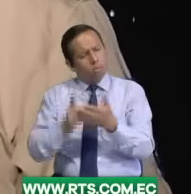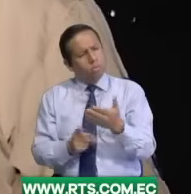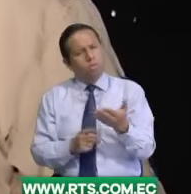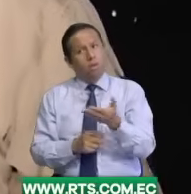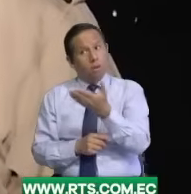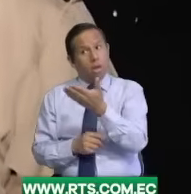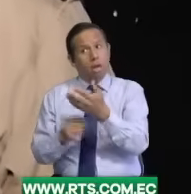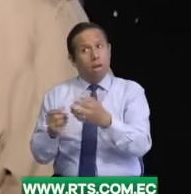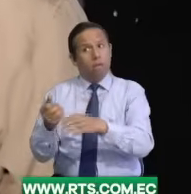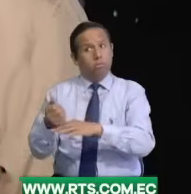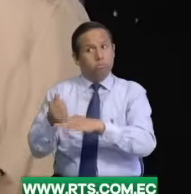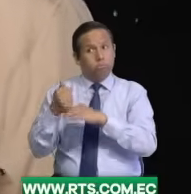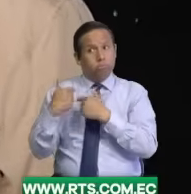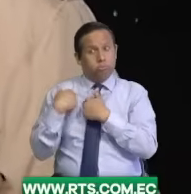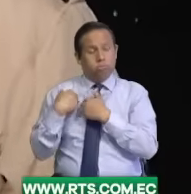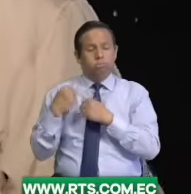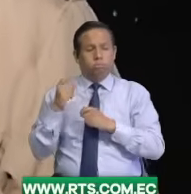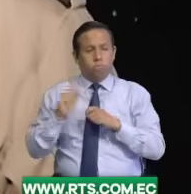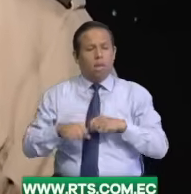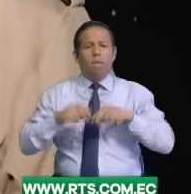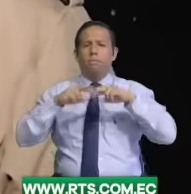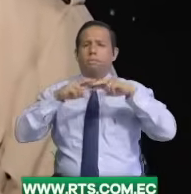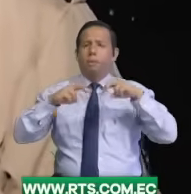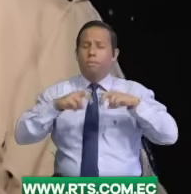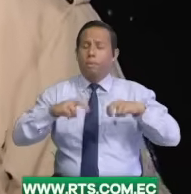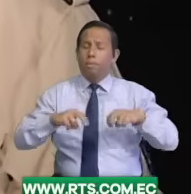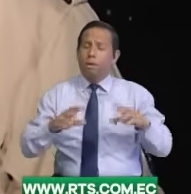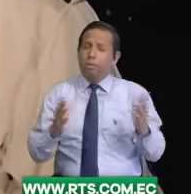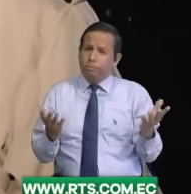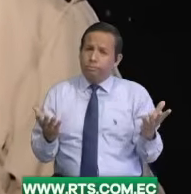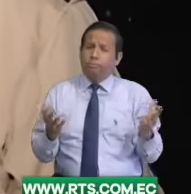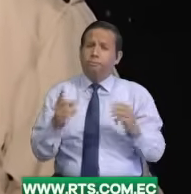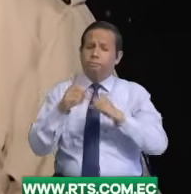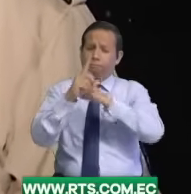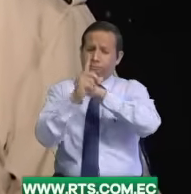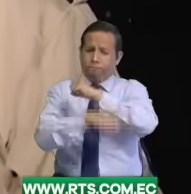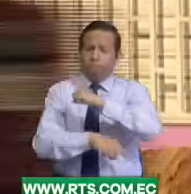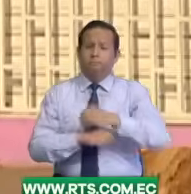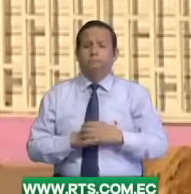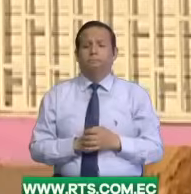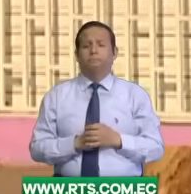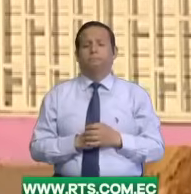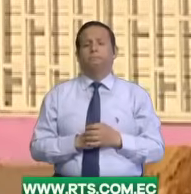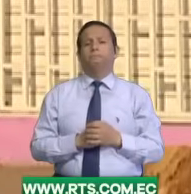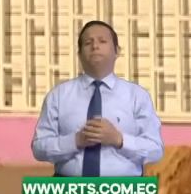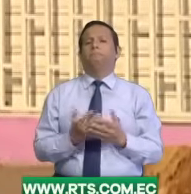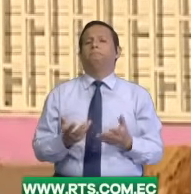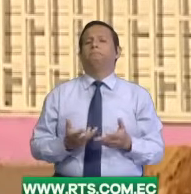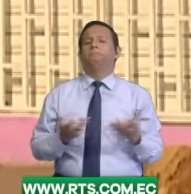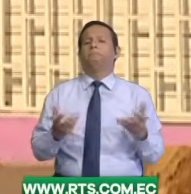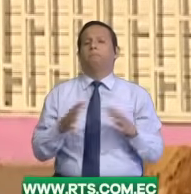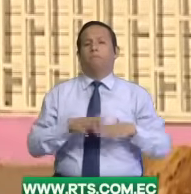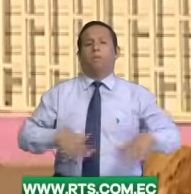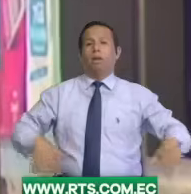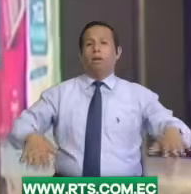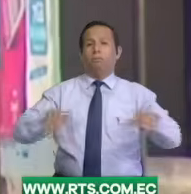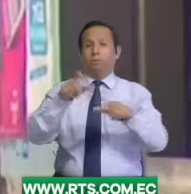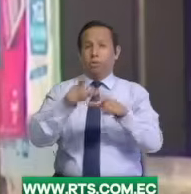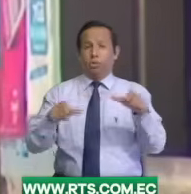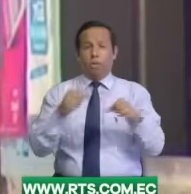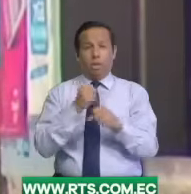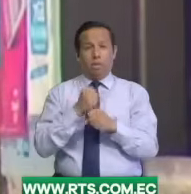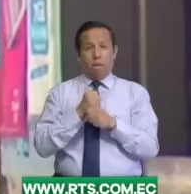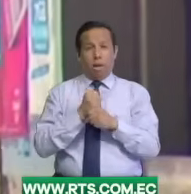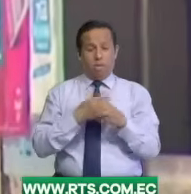personas, al ser aprendidas, los casos puedan continuar y puedan llegar a ser sancionados ante la ley. Es por ello que los habitantes y dueños de